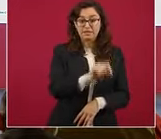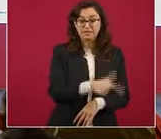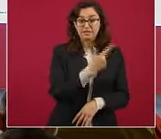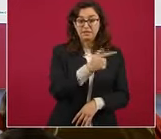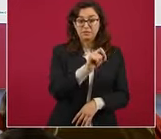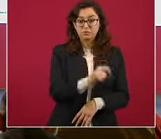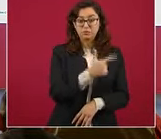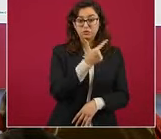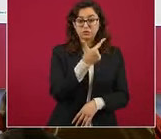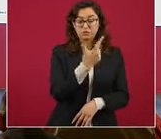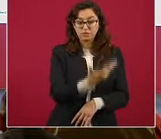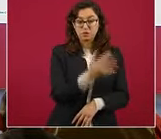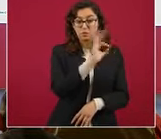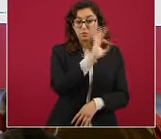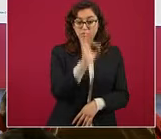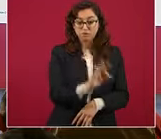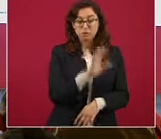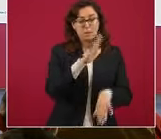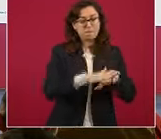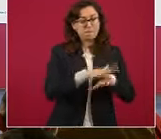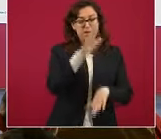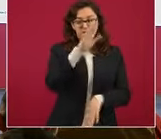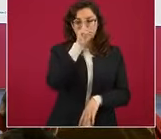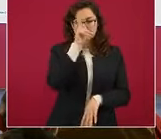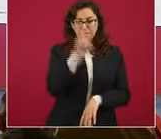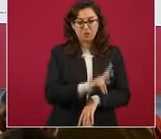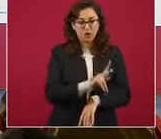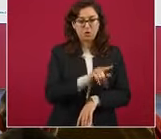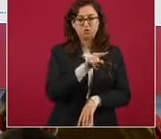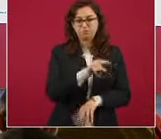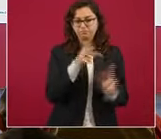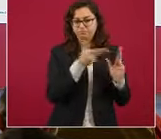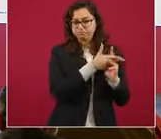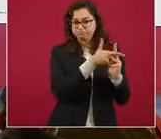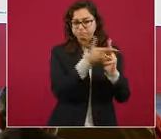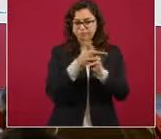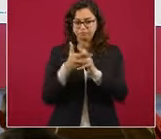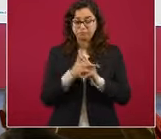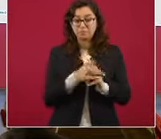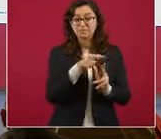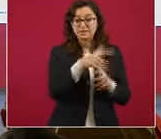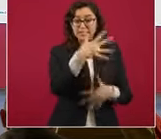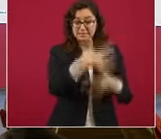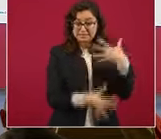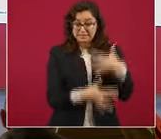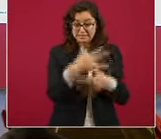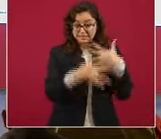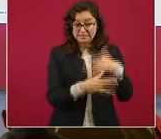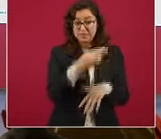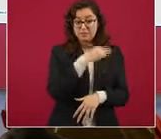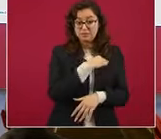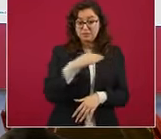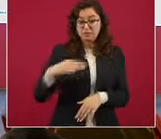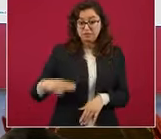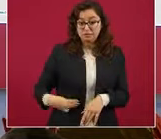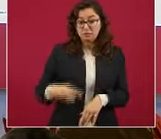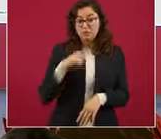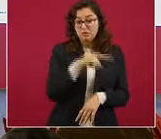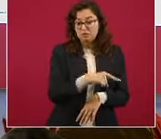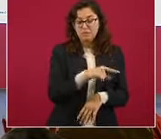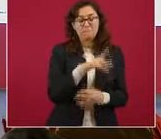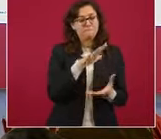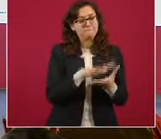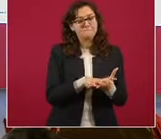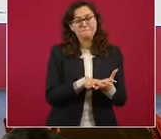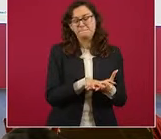27.5% de los homicidios dolosos. Estos 15 municipios que aparecen aquí son los que presentan el mayor número